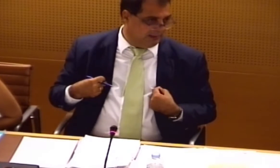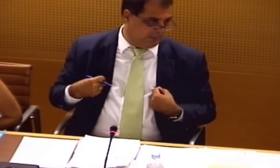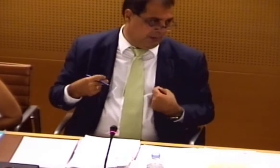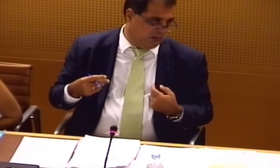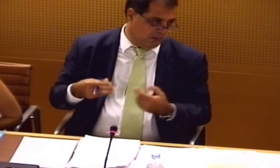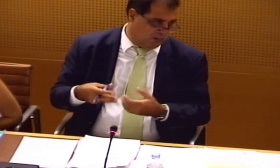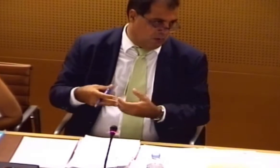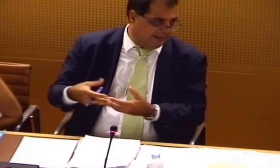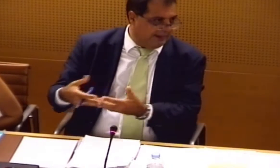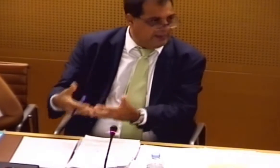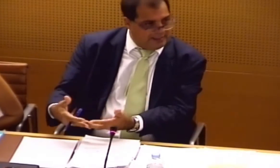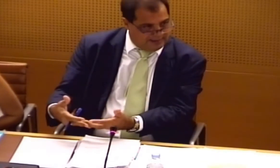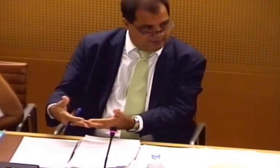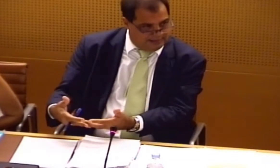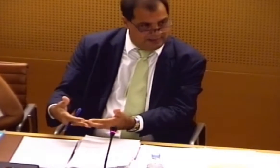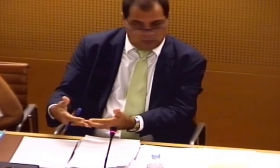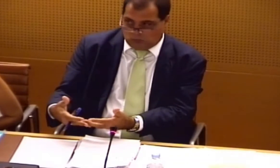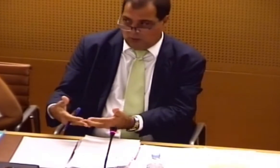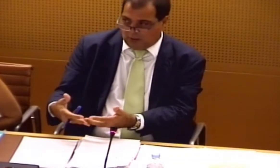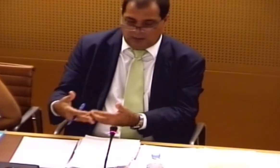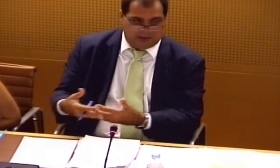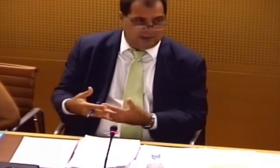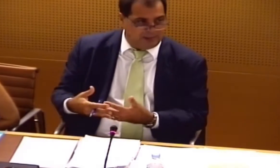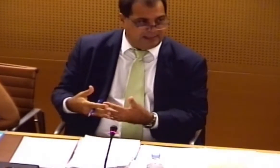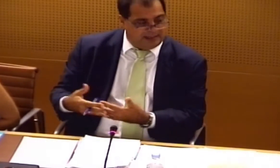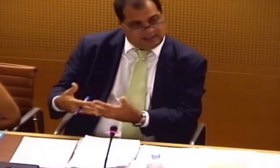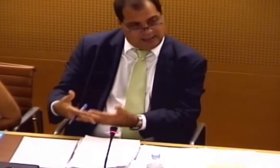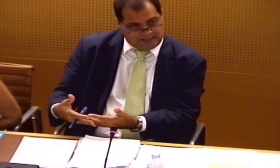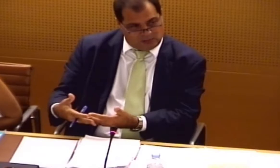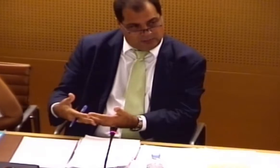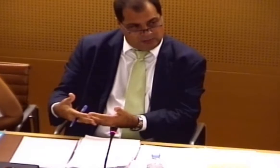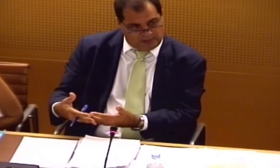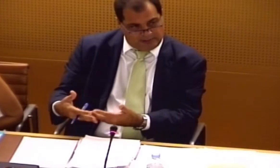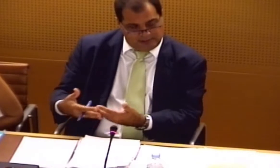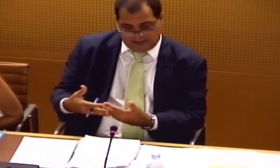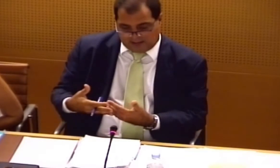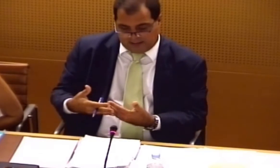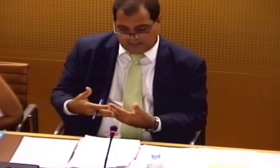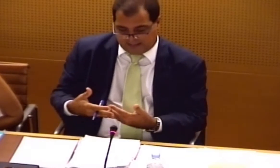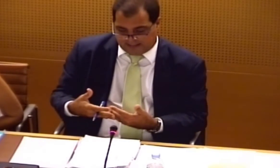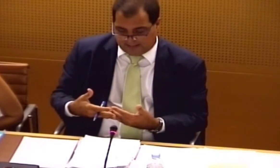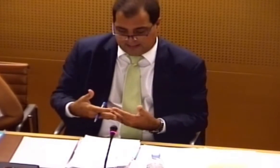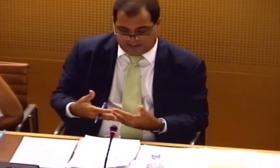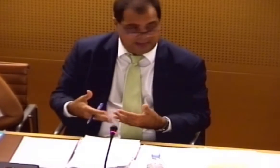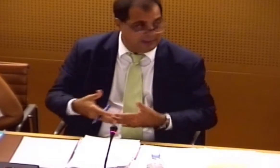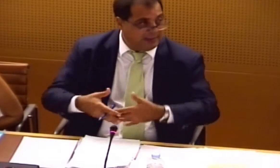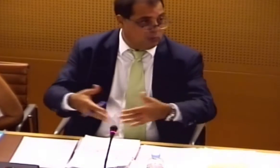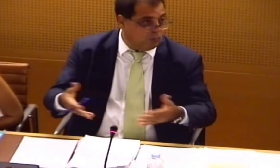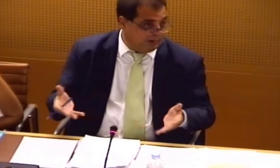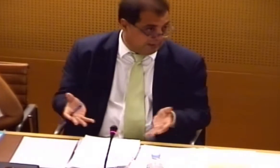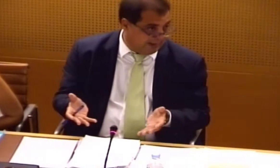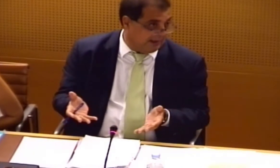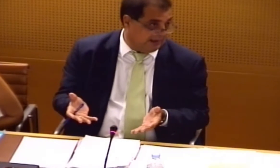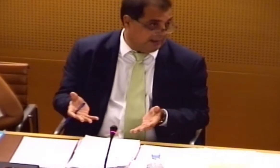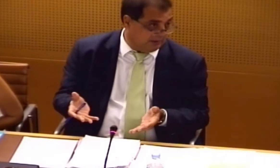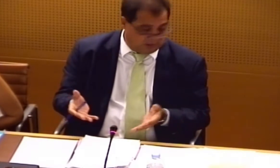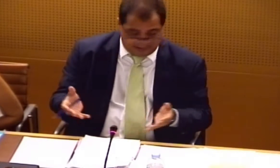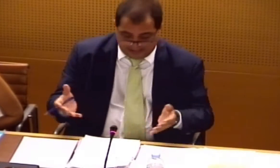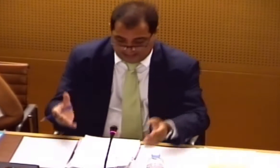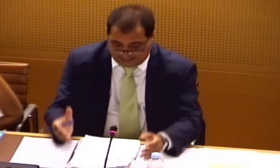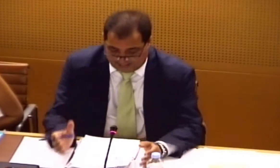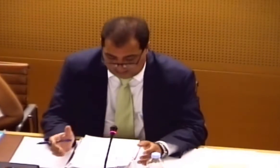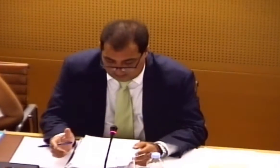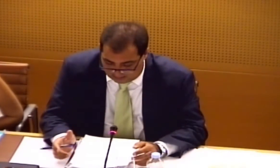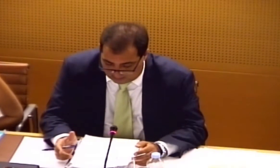Cabildo, pero como van a ser entregadas al final de acometerlas a estas corporaciones, evidentemente necesitaban cumplir una serie de